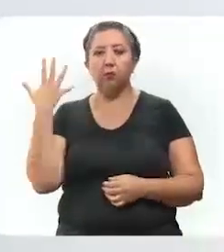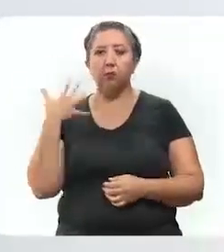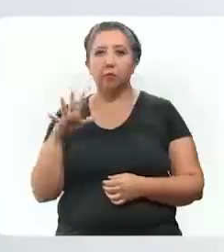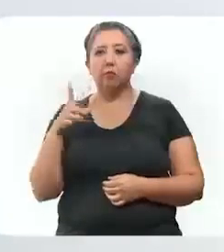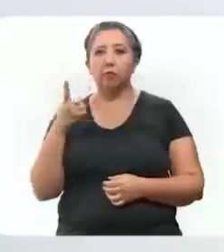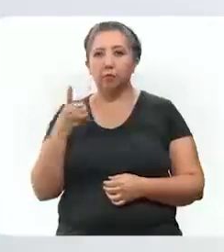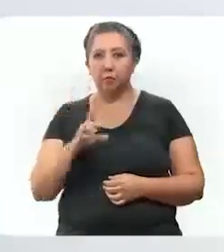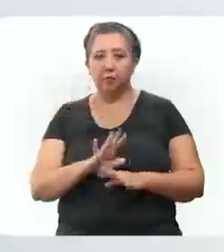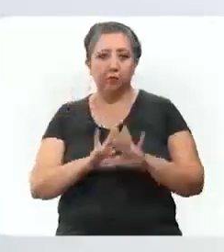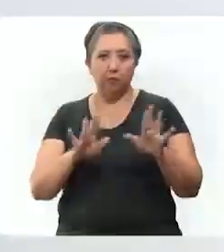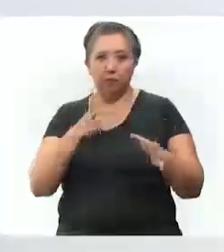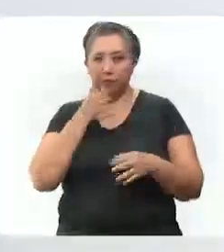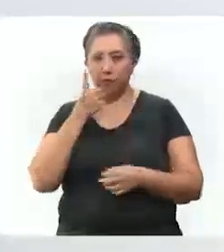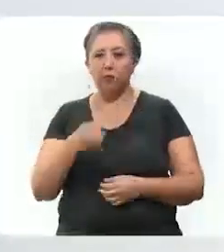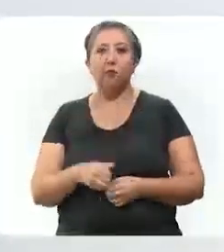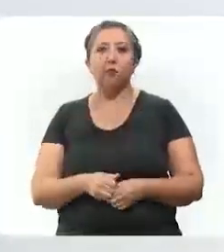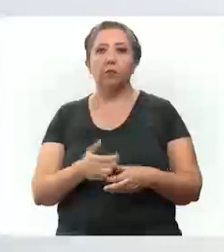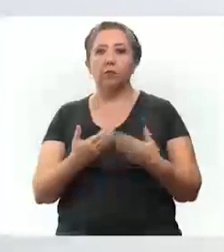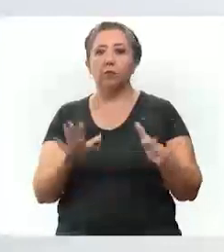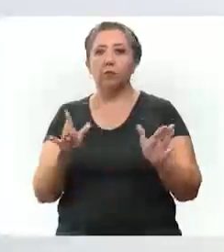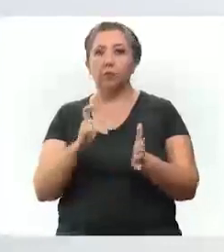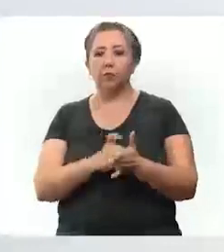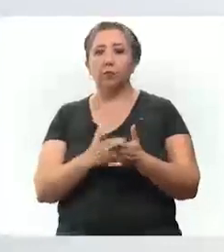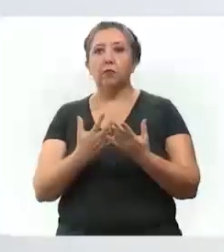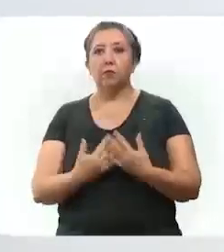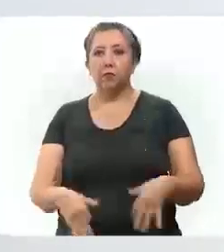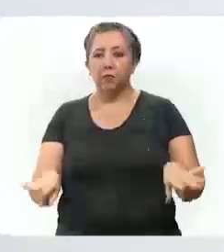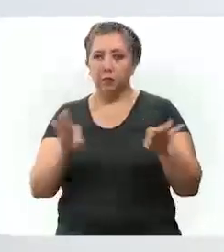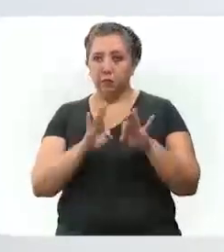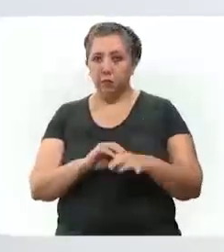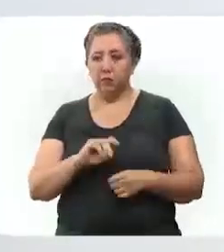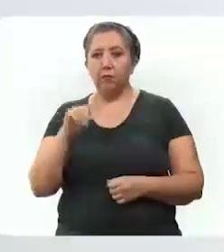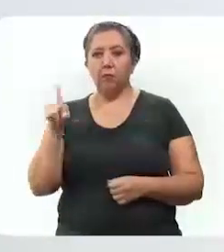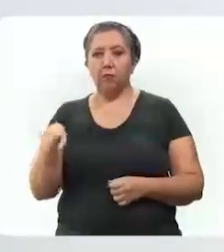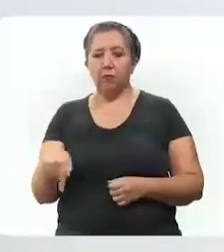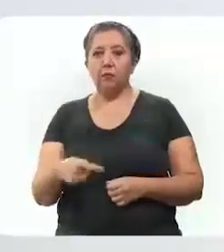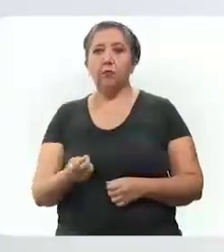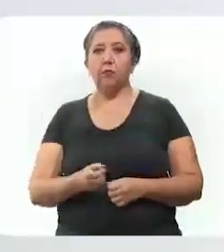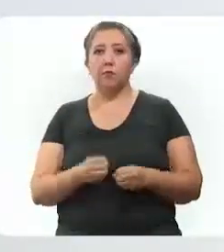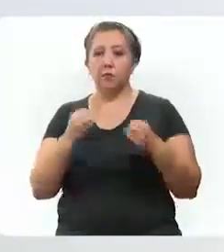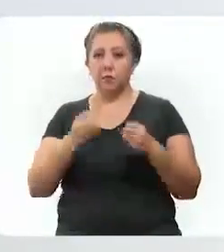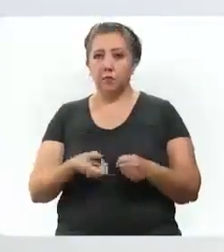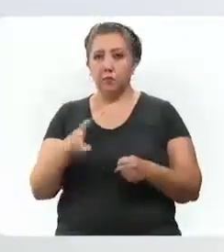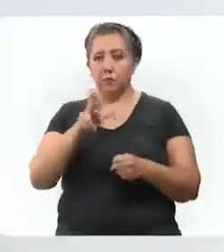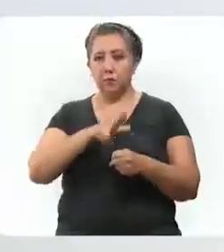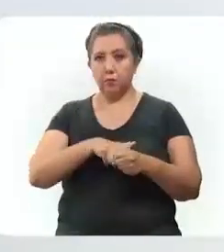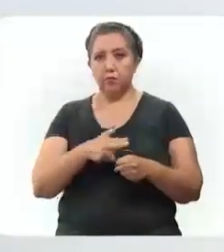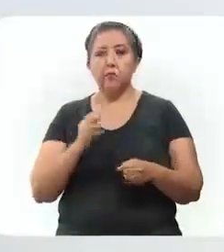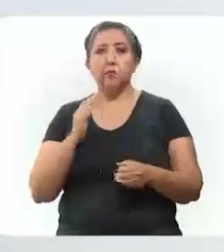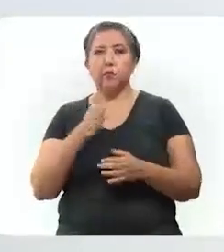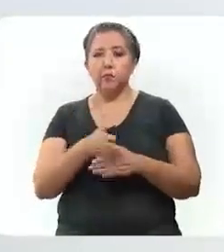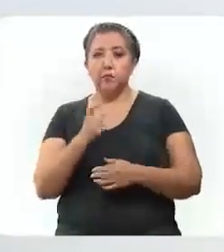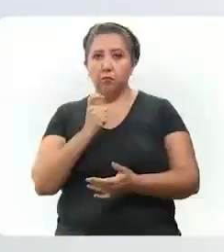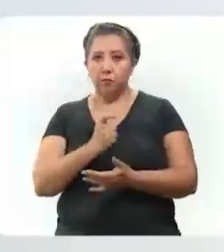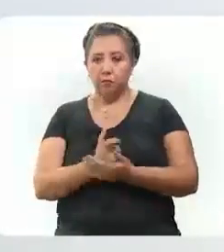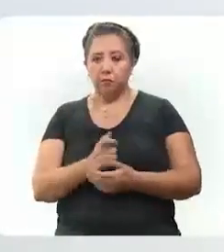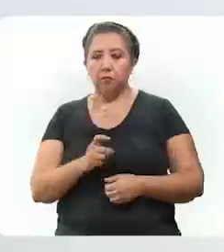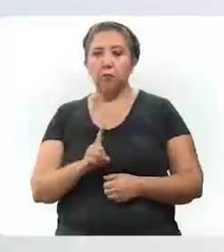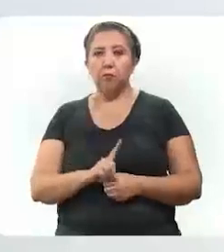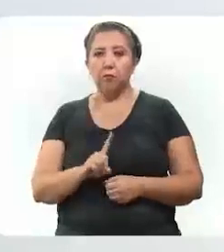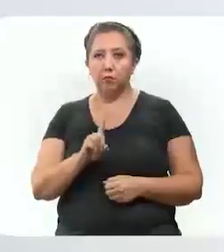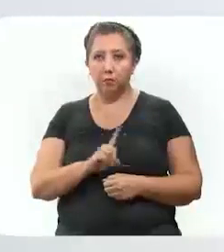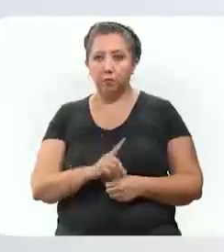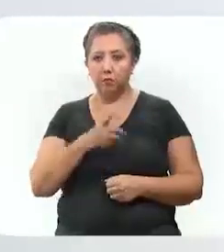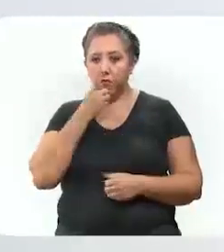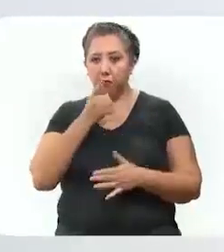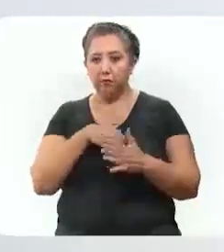diciembre. Como se ha señalado, en la reapertura económica los datos más importantes son la ocupación hospitalaria y los ingresos diarios.